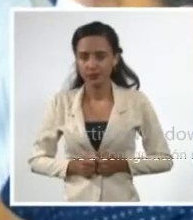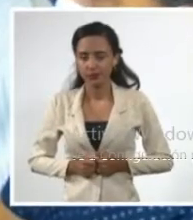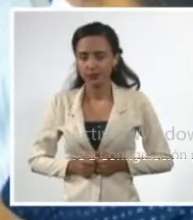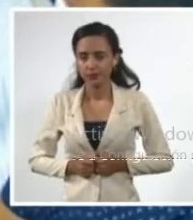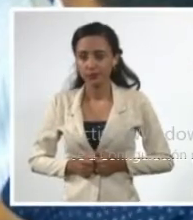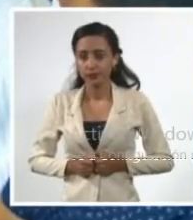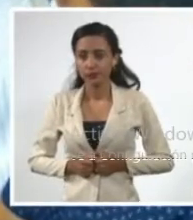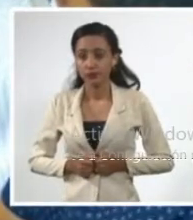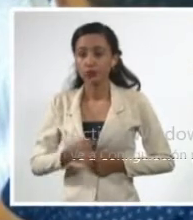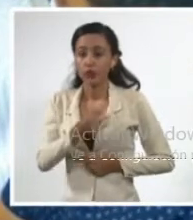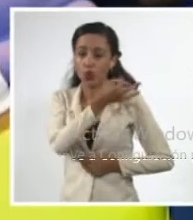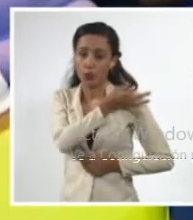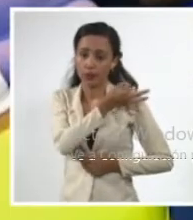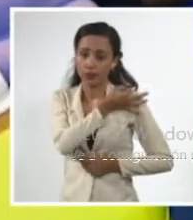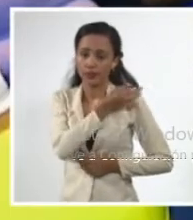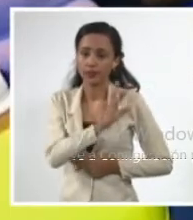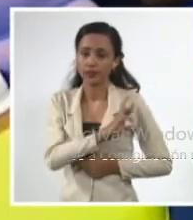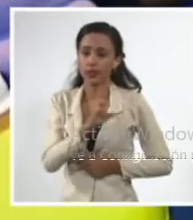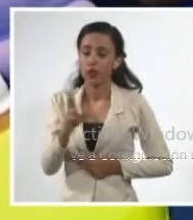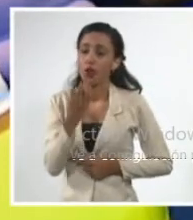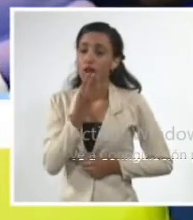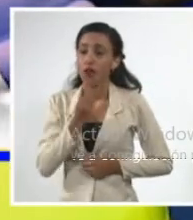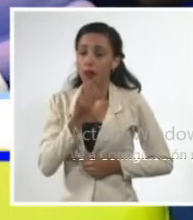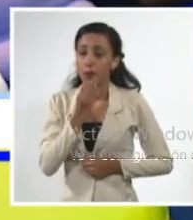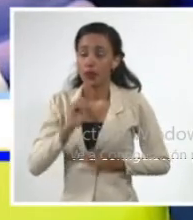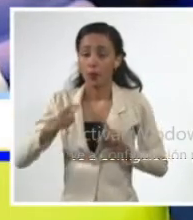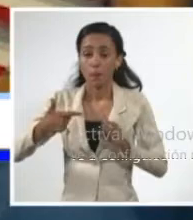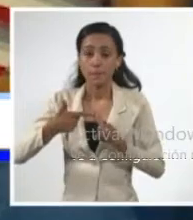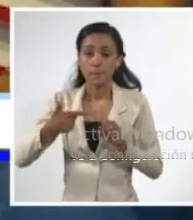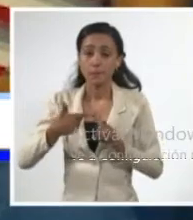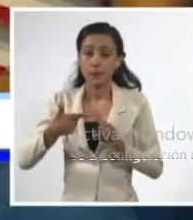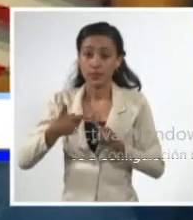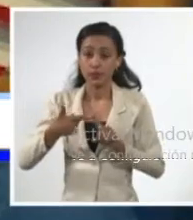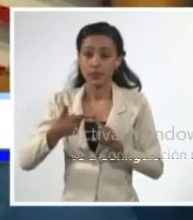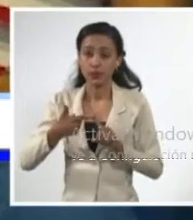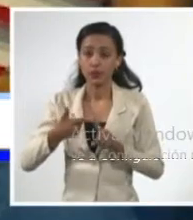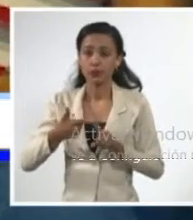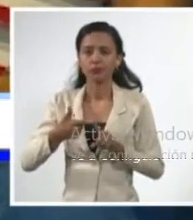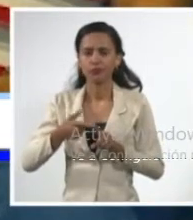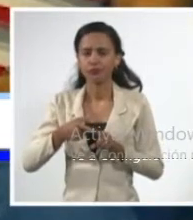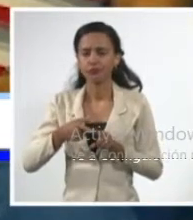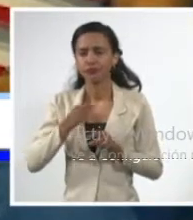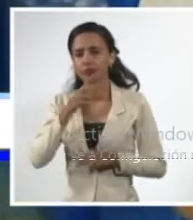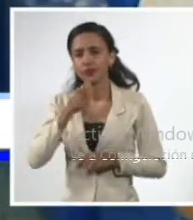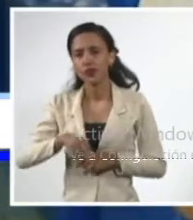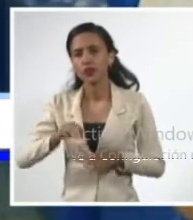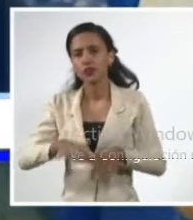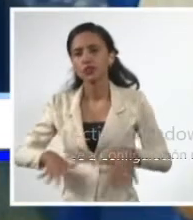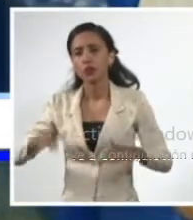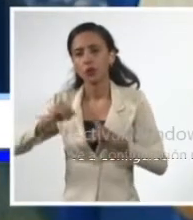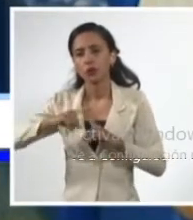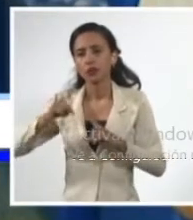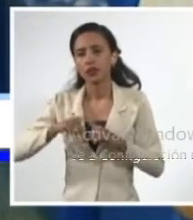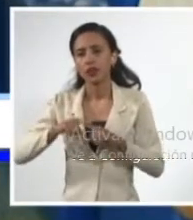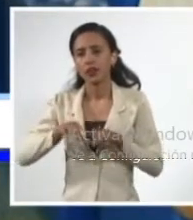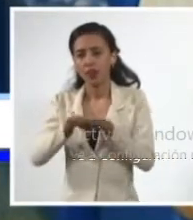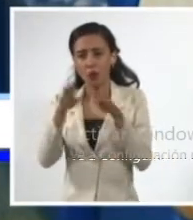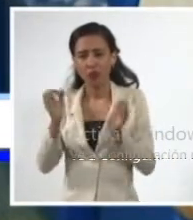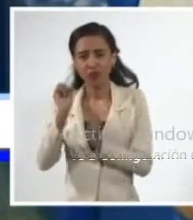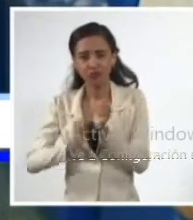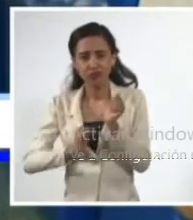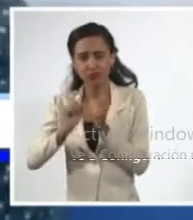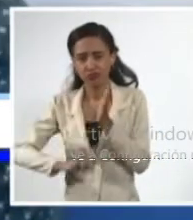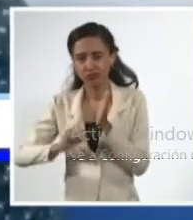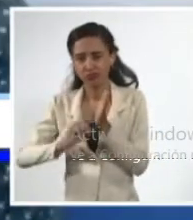El comandante de la revolución, Ramiro Valdés Menéndez, viceprimer ministro de Cuba, evaluó hoy la situación técnica en la termoeléctrica Lidio Ramón Pérez de